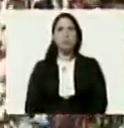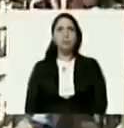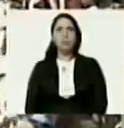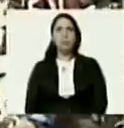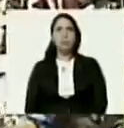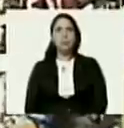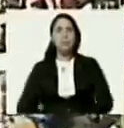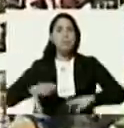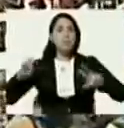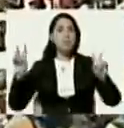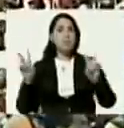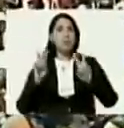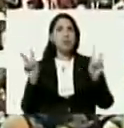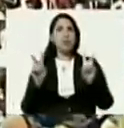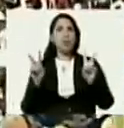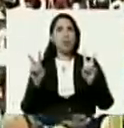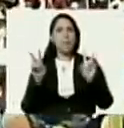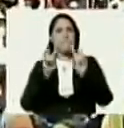la victoria de la paz,